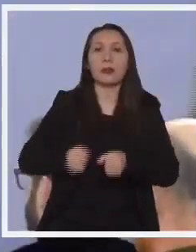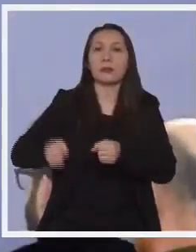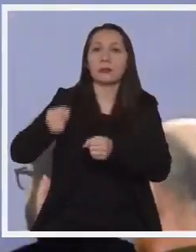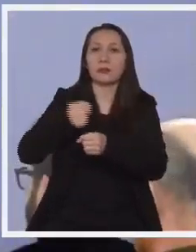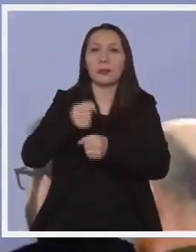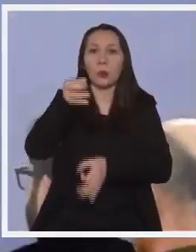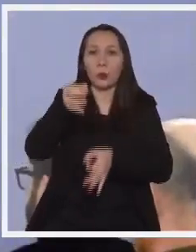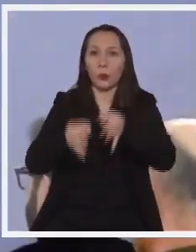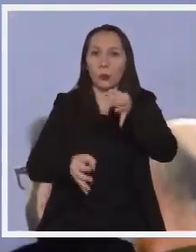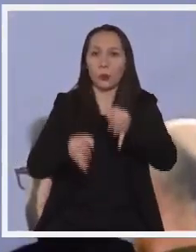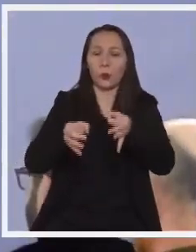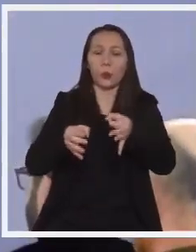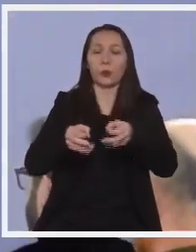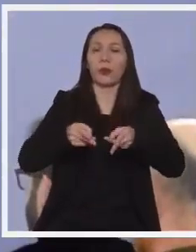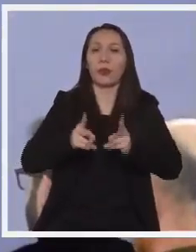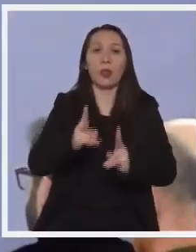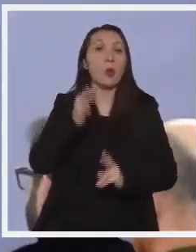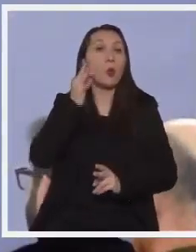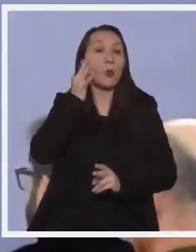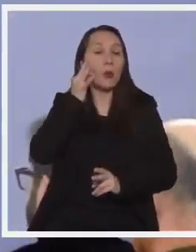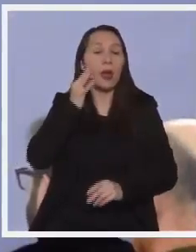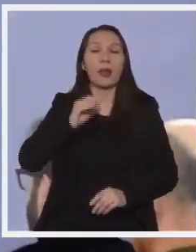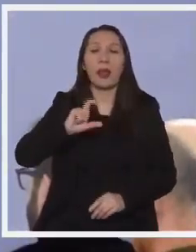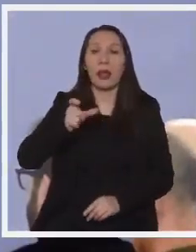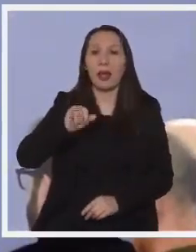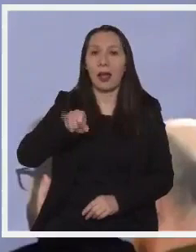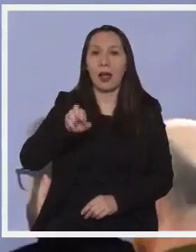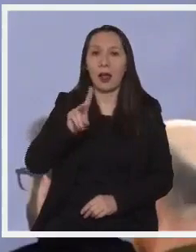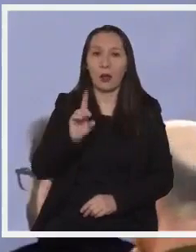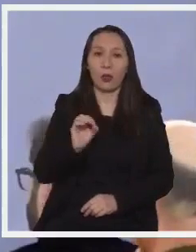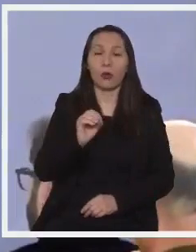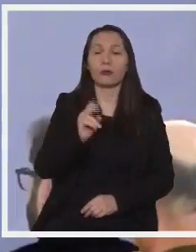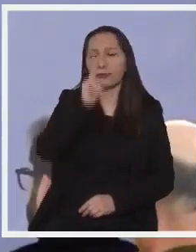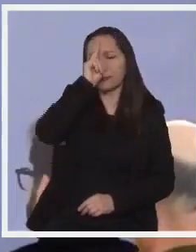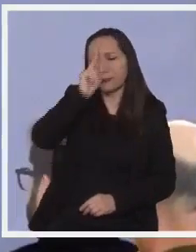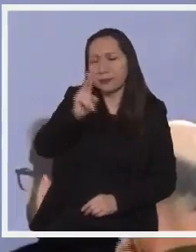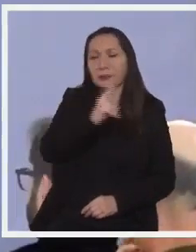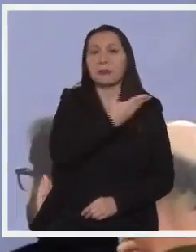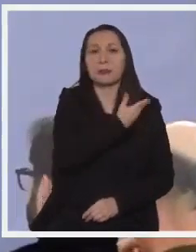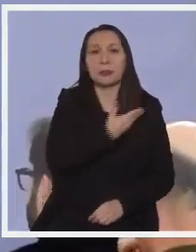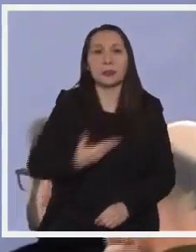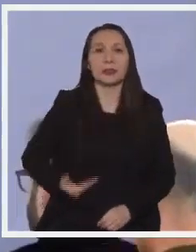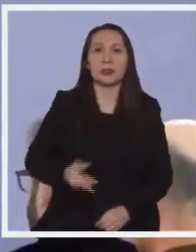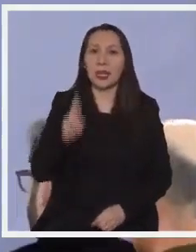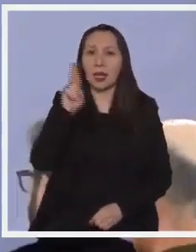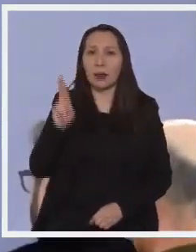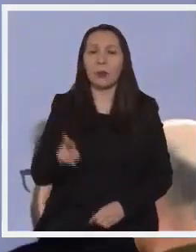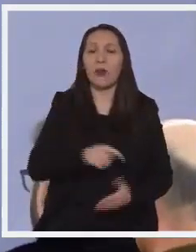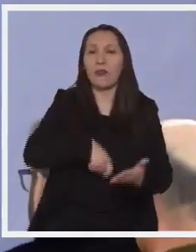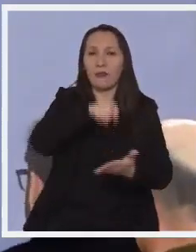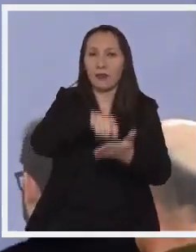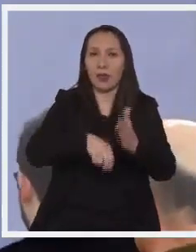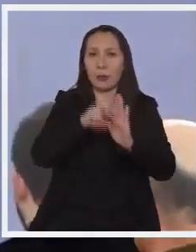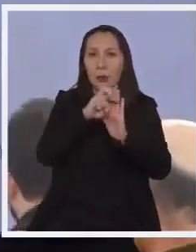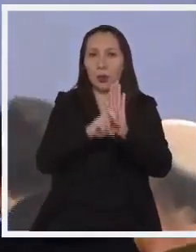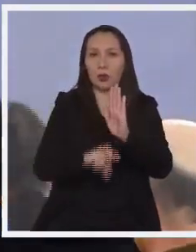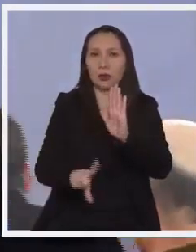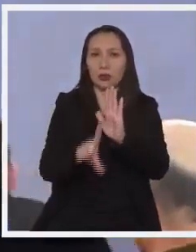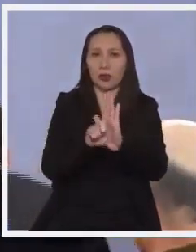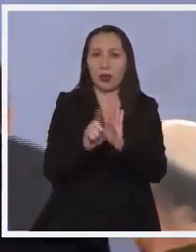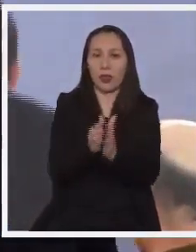de Justicia y Derechos Humanos, Jaime Gajardo, y a su excelencia, el presidente de la República, para firmar el proyecto de ley.